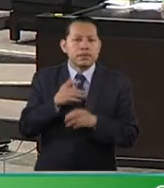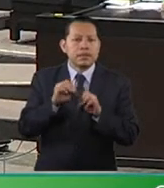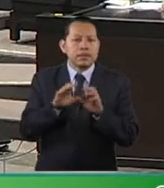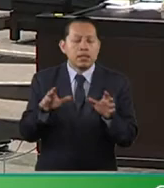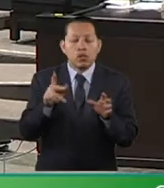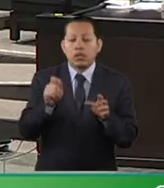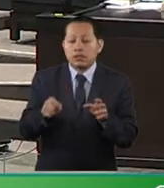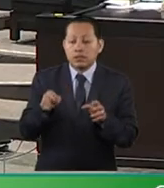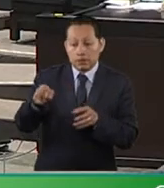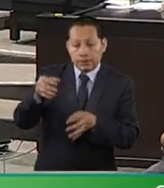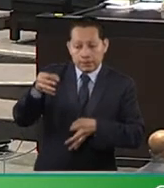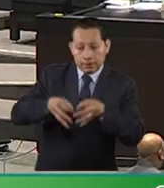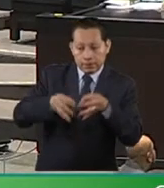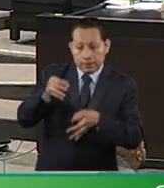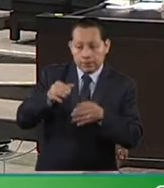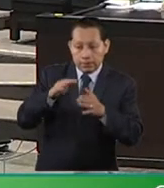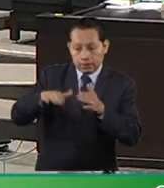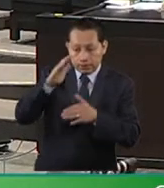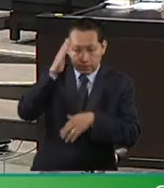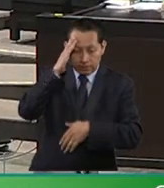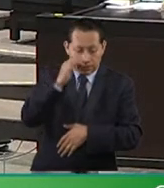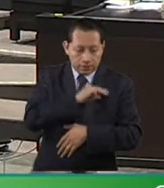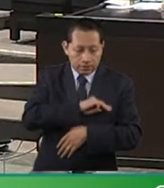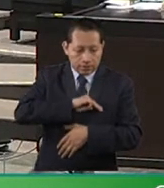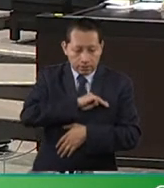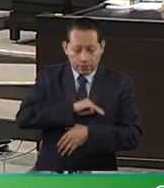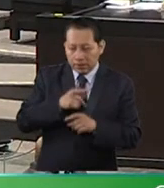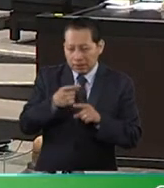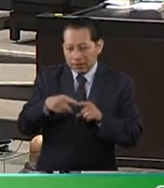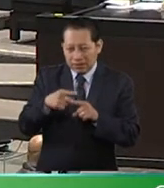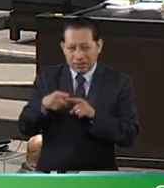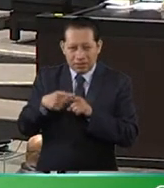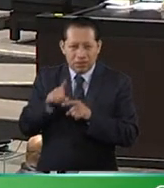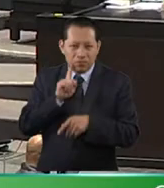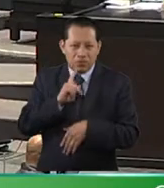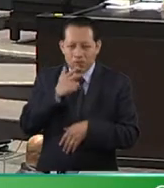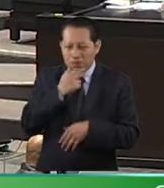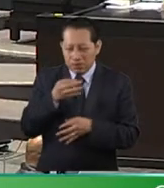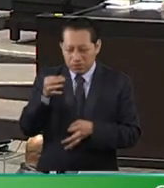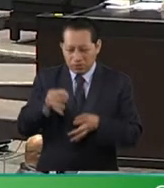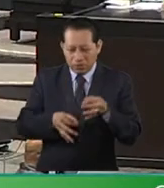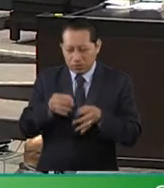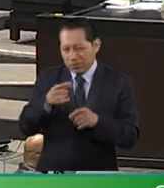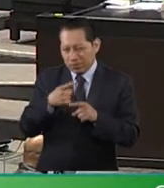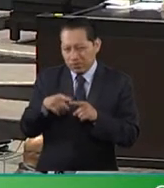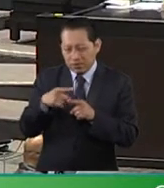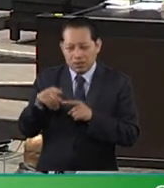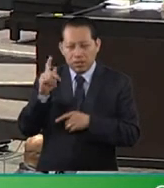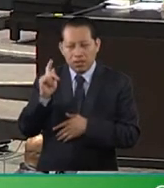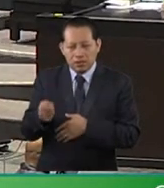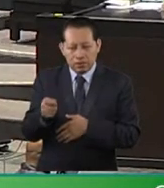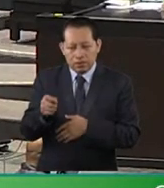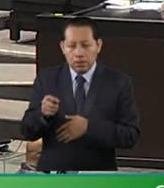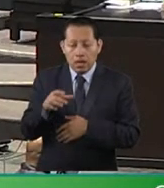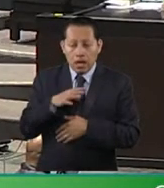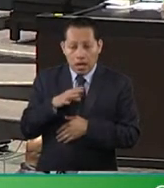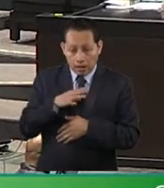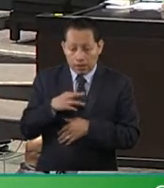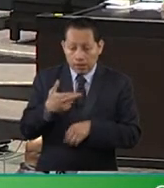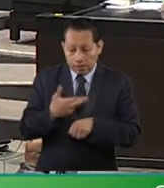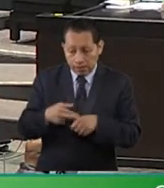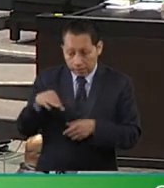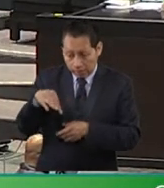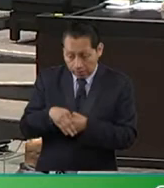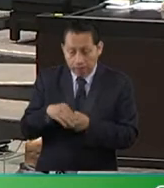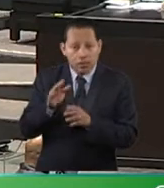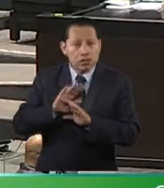personas, ministras, ministros, magistradas, magistrados, juezas y jueces, no resuelve el problema de